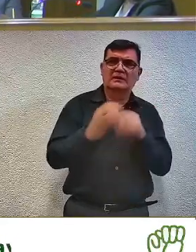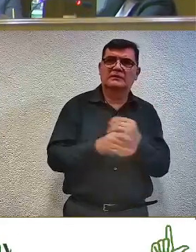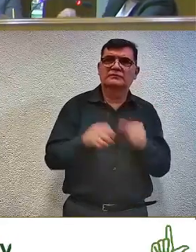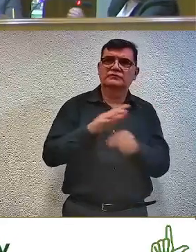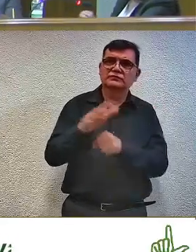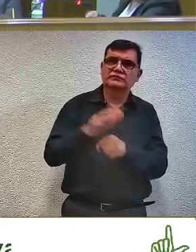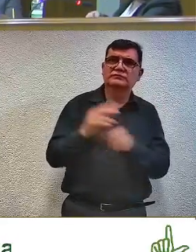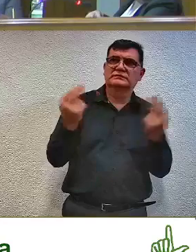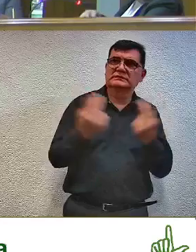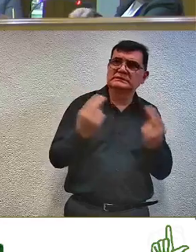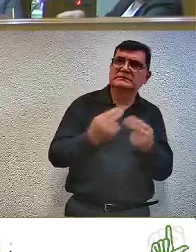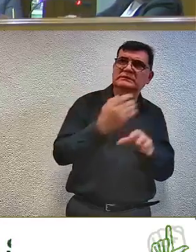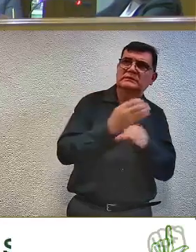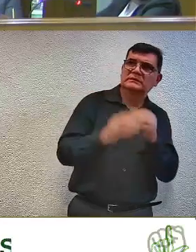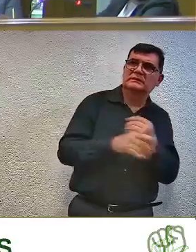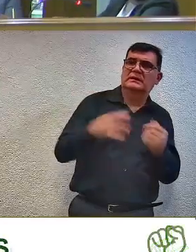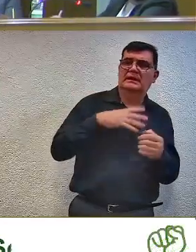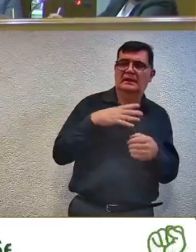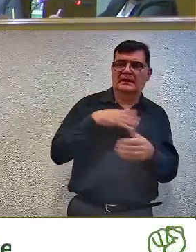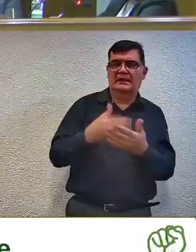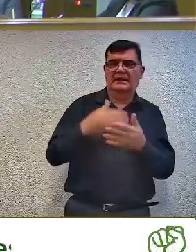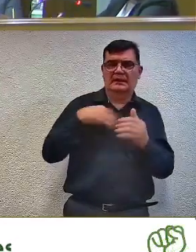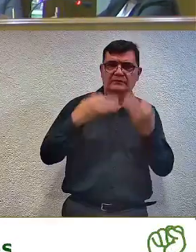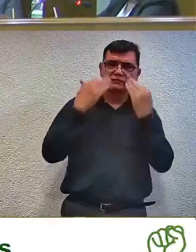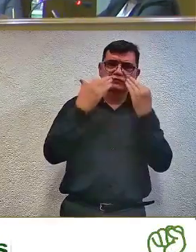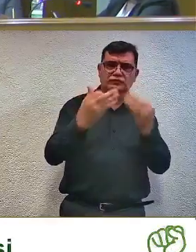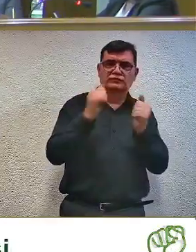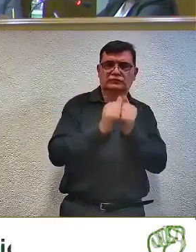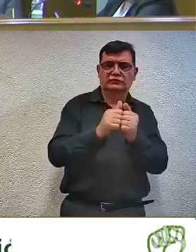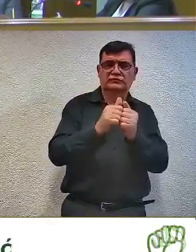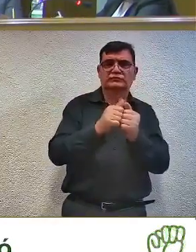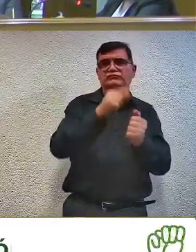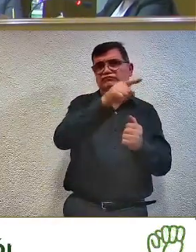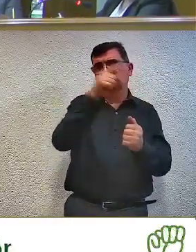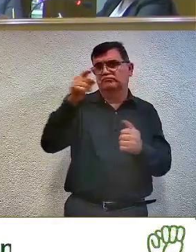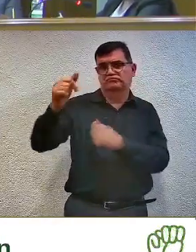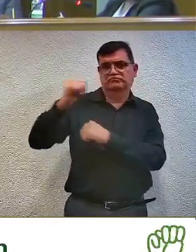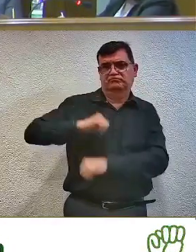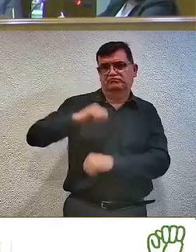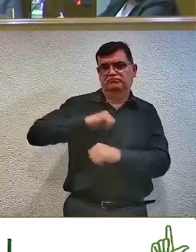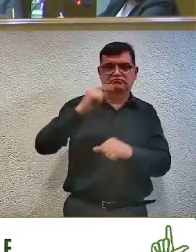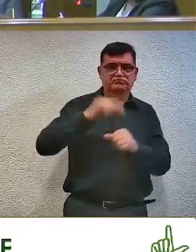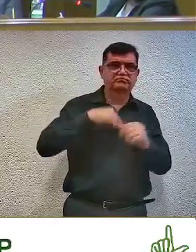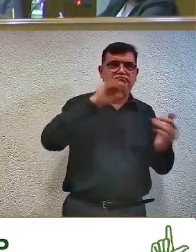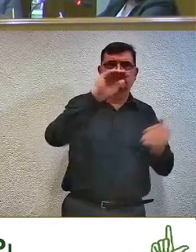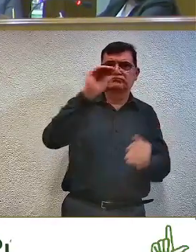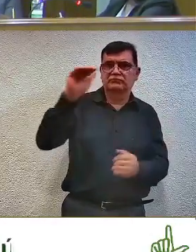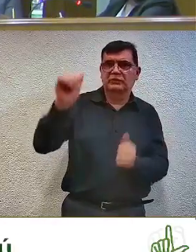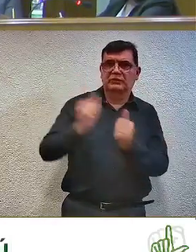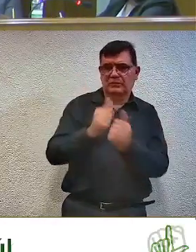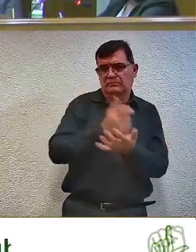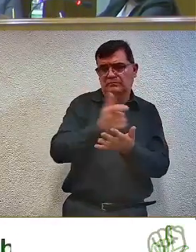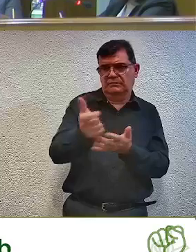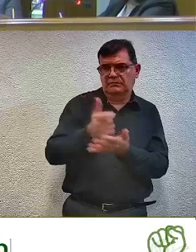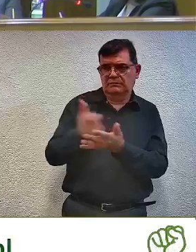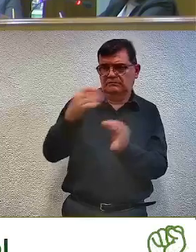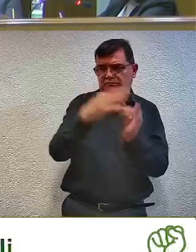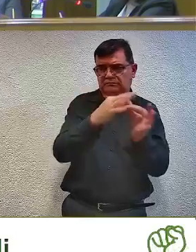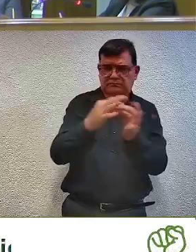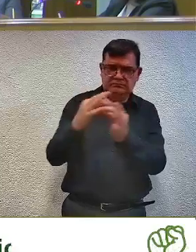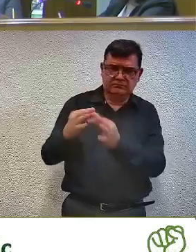suficientes, necesarias y pertinentes ante las instancias competentes a fin de proveer el pago de las prerrogativas